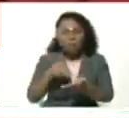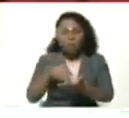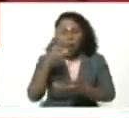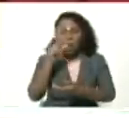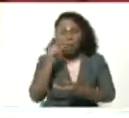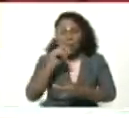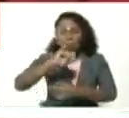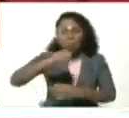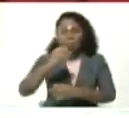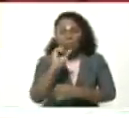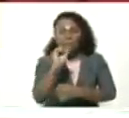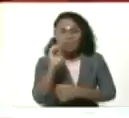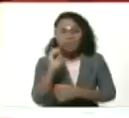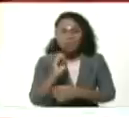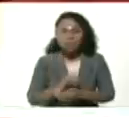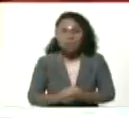Villarreal,